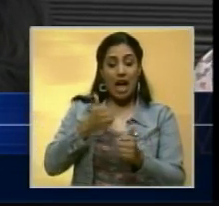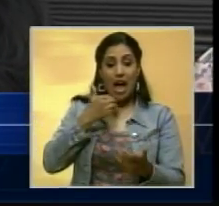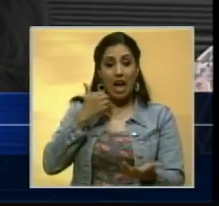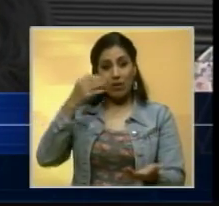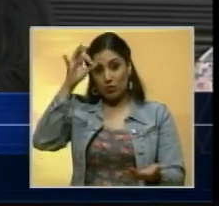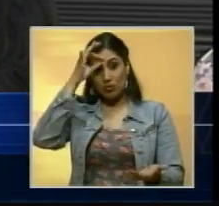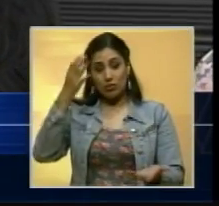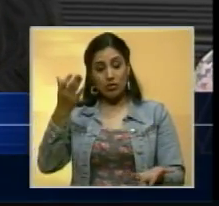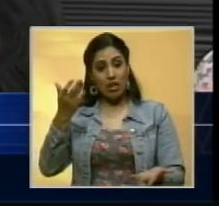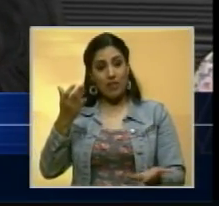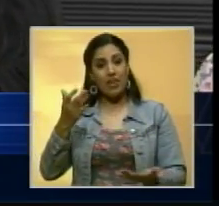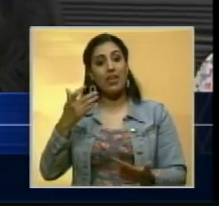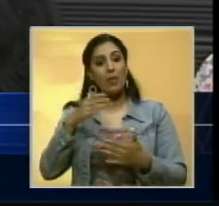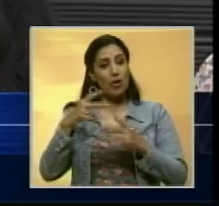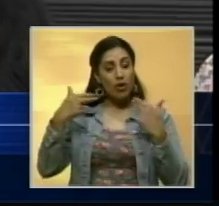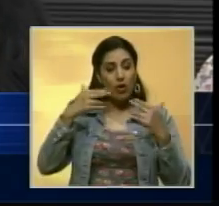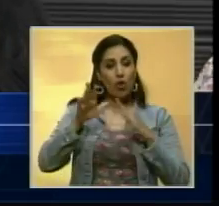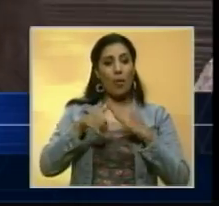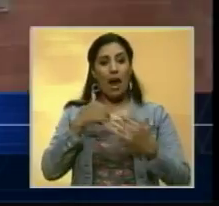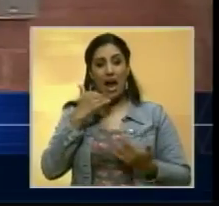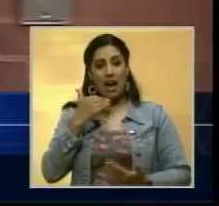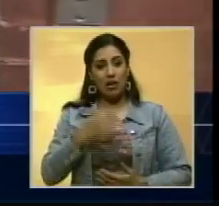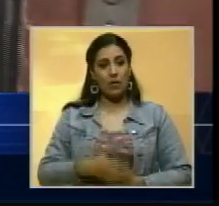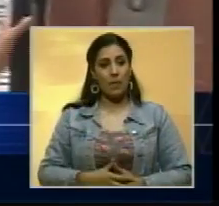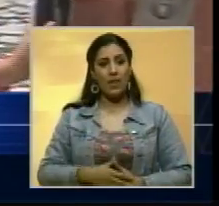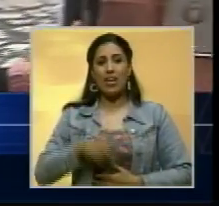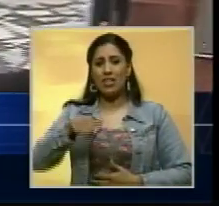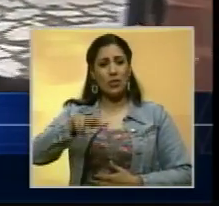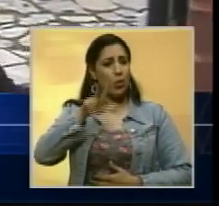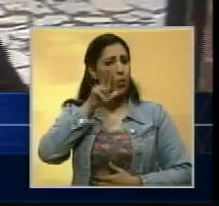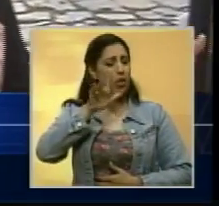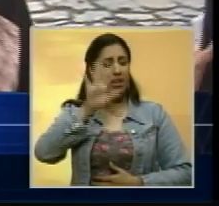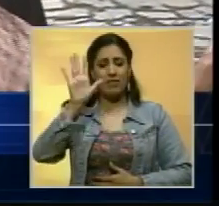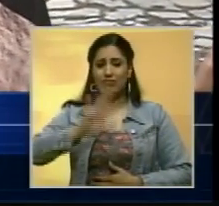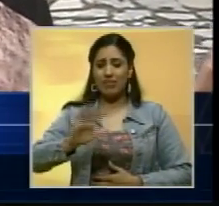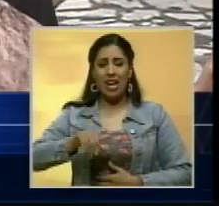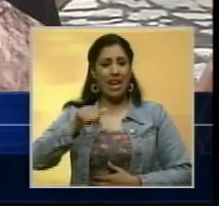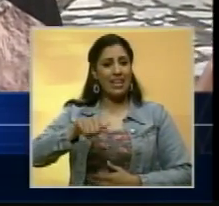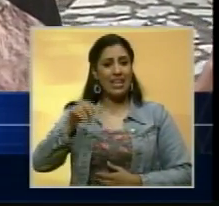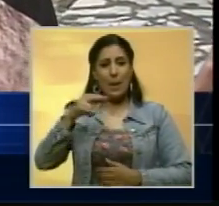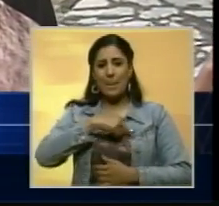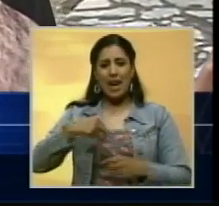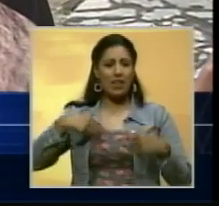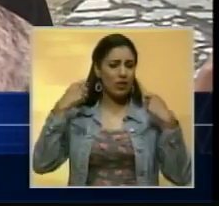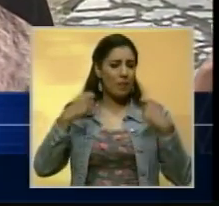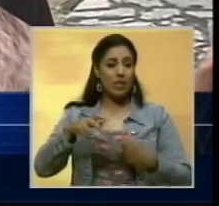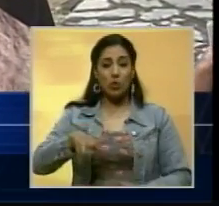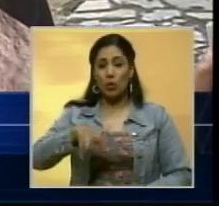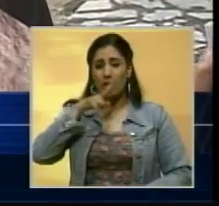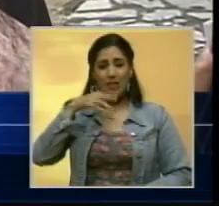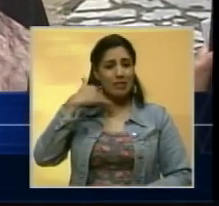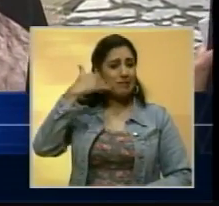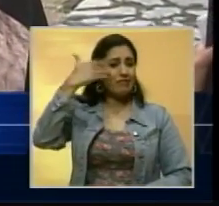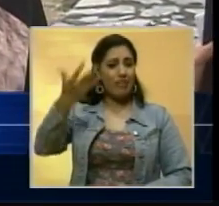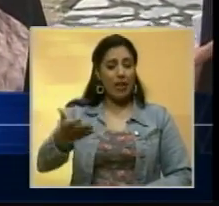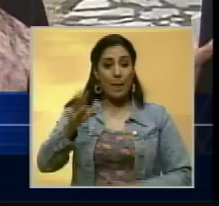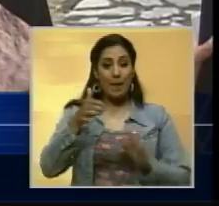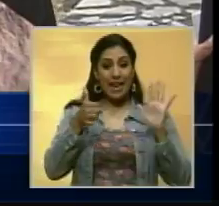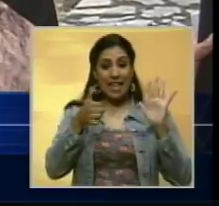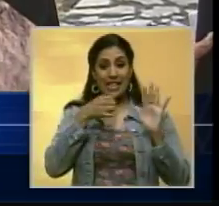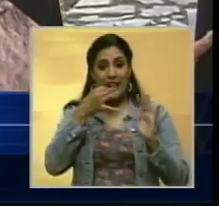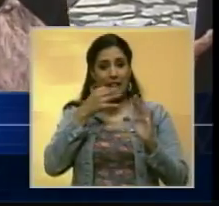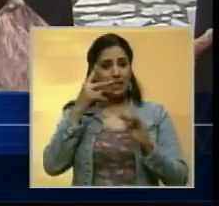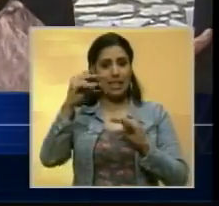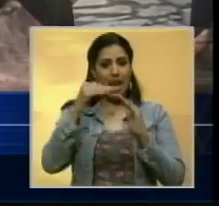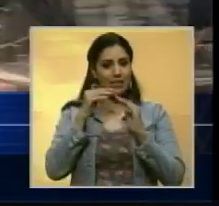si nos quieren atracar, nos quieren robar. Aquí esto es horrible, esto de la inseguridad está feísima, de la cual uno después de las 6 de la tarde no